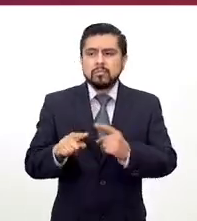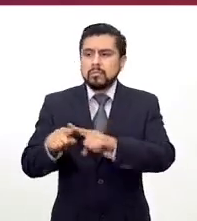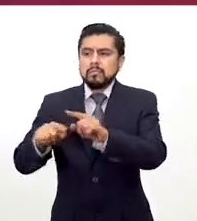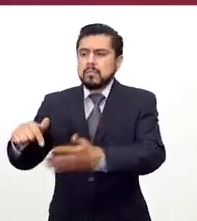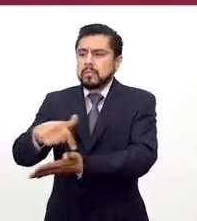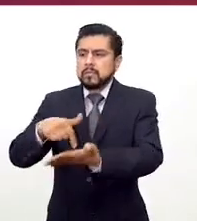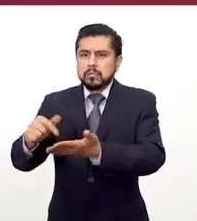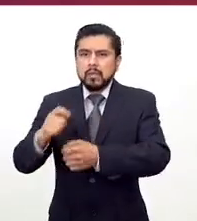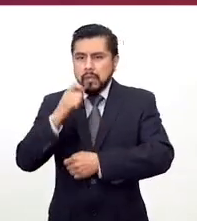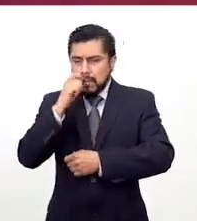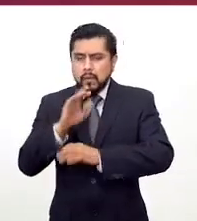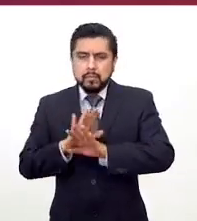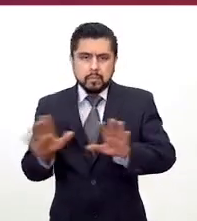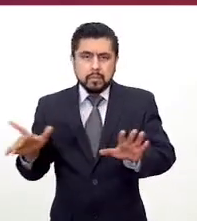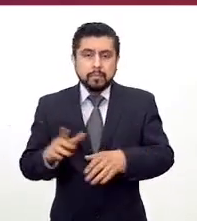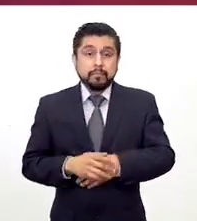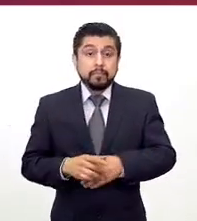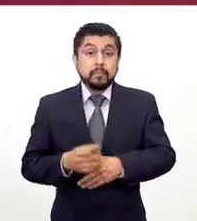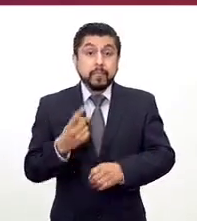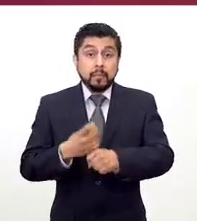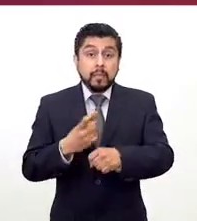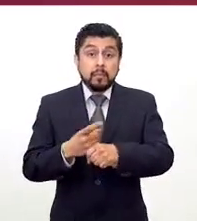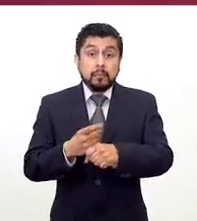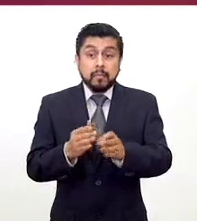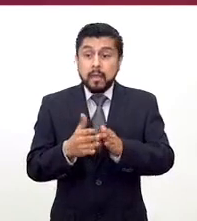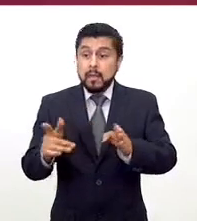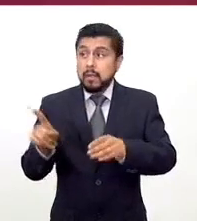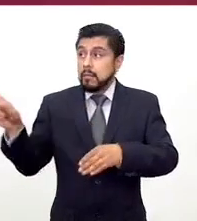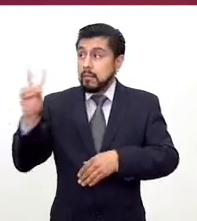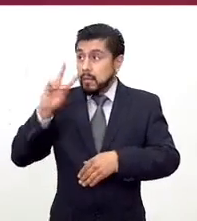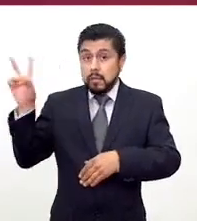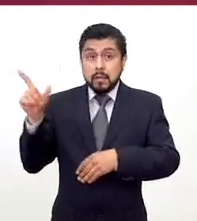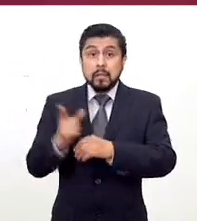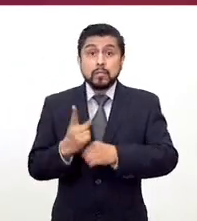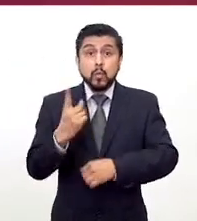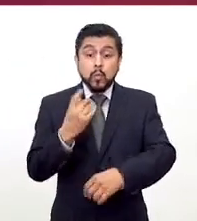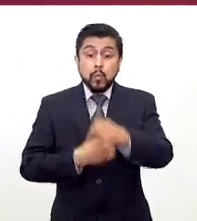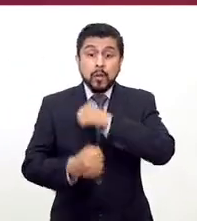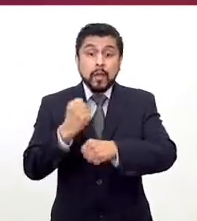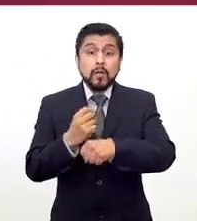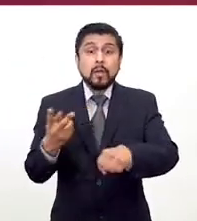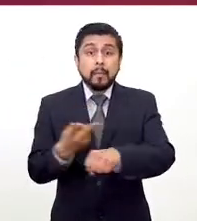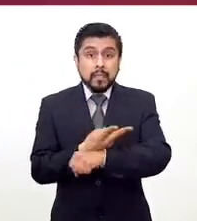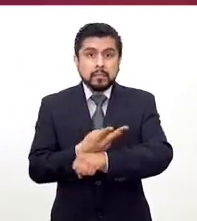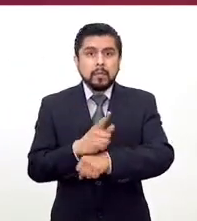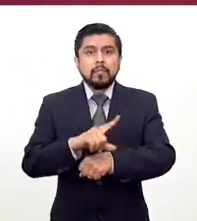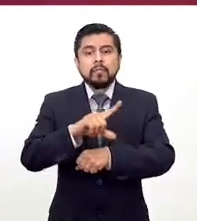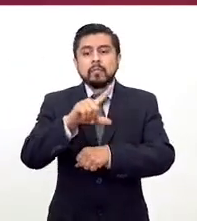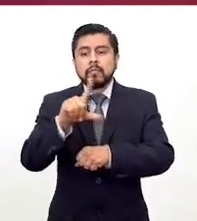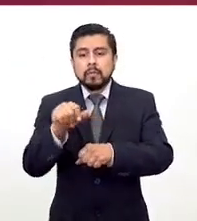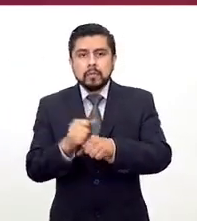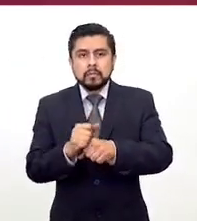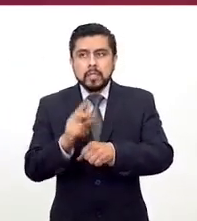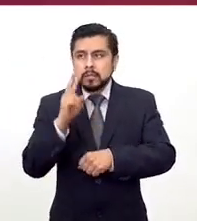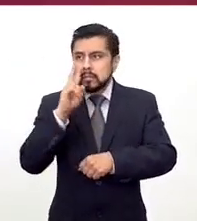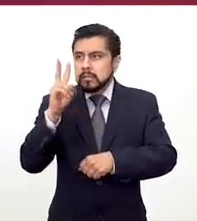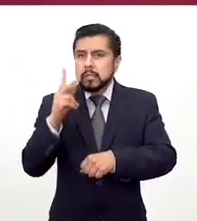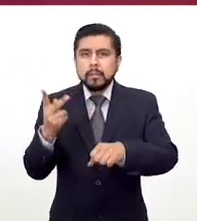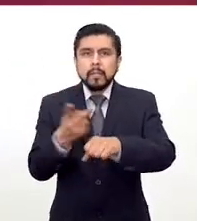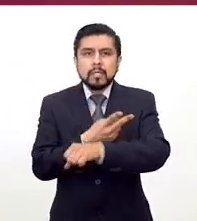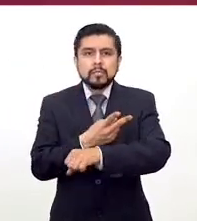México. La primera parte de la gráfica muestra lo que ocurrió hace un año. Después se muestra lo que